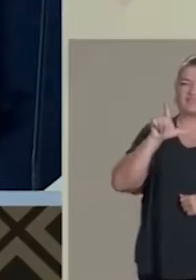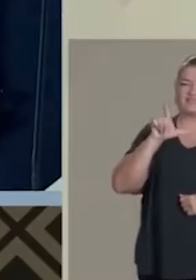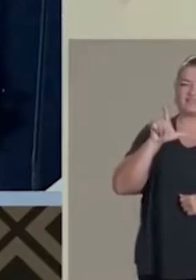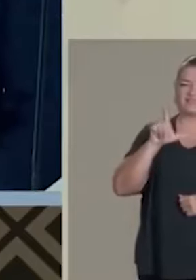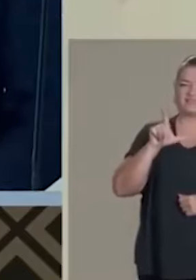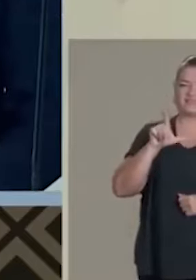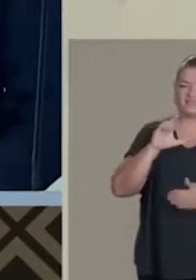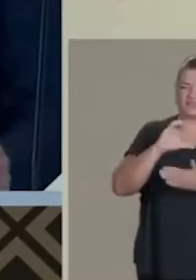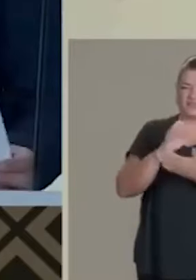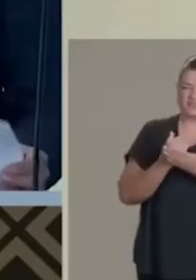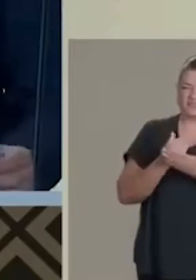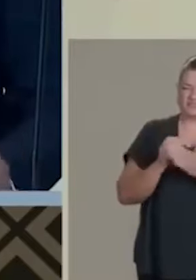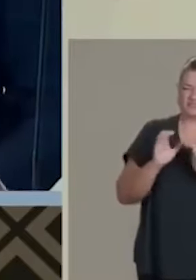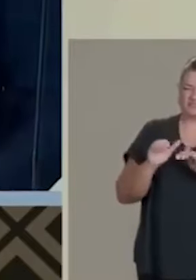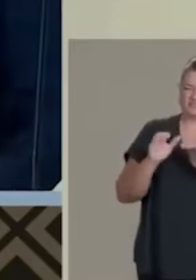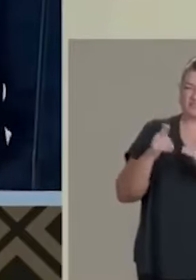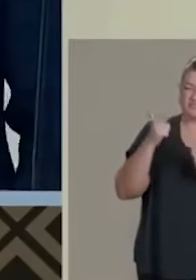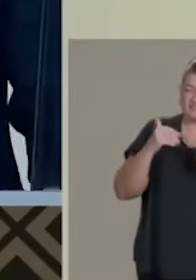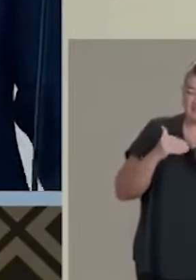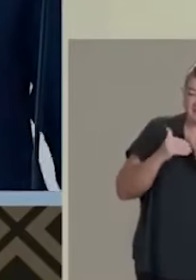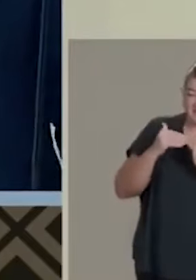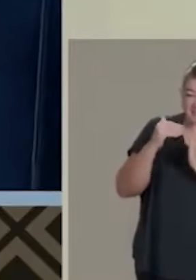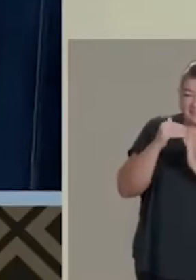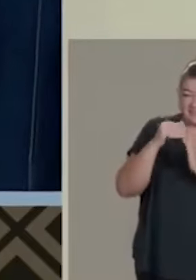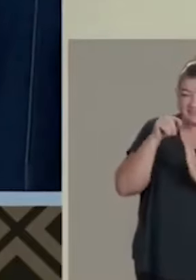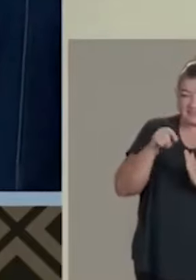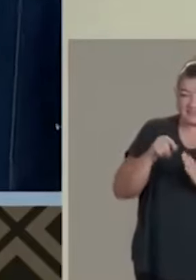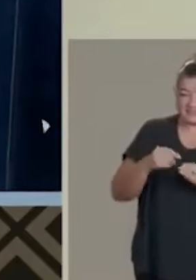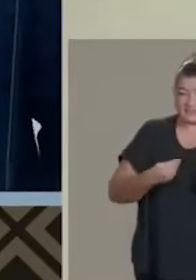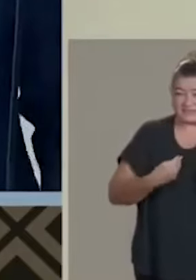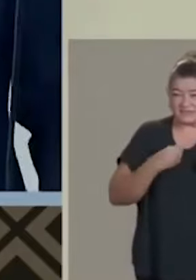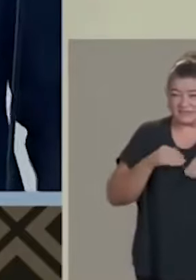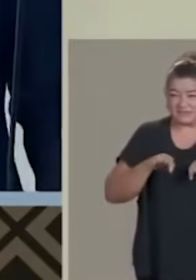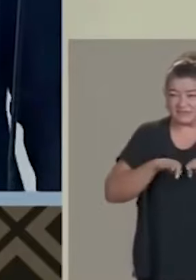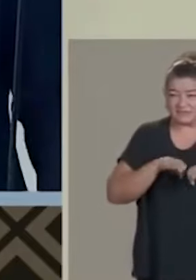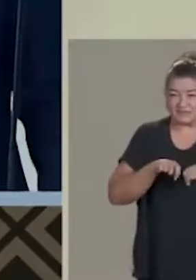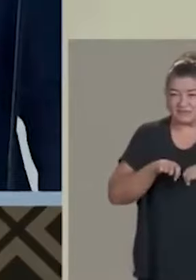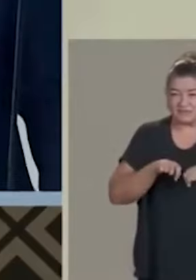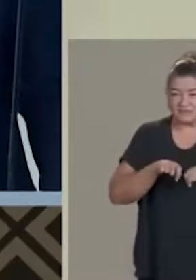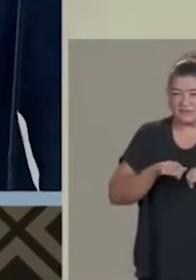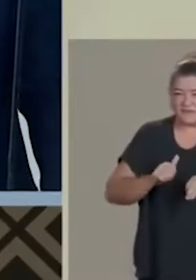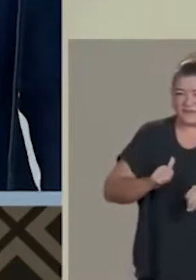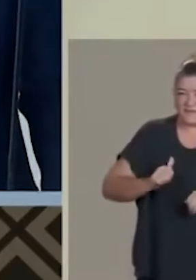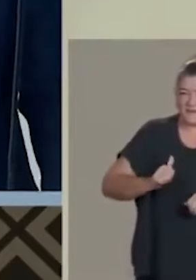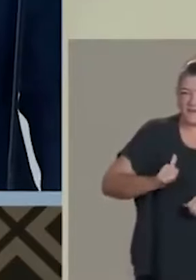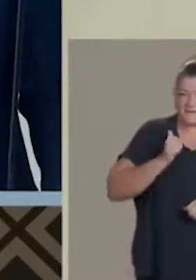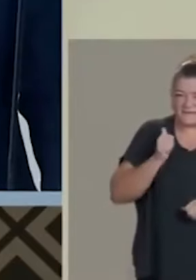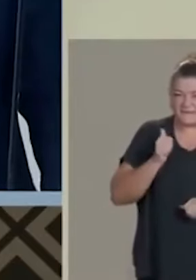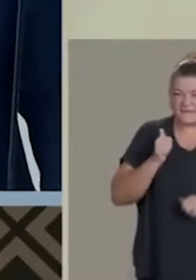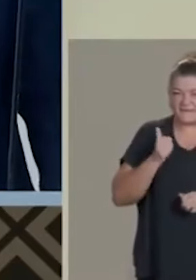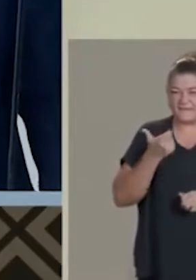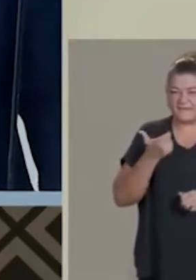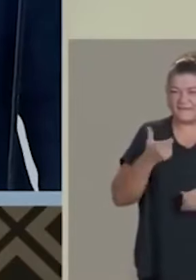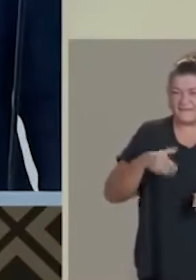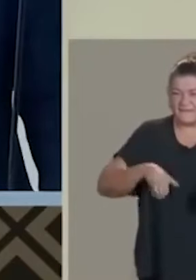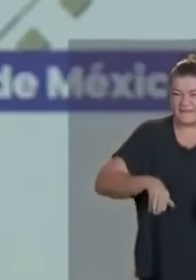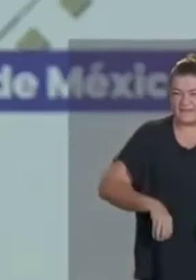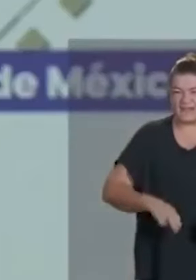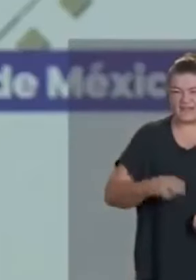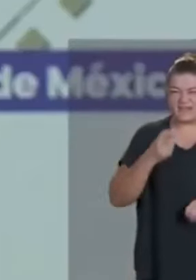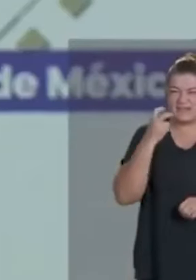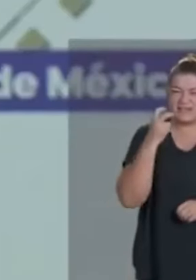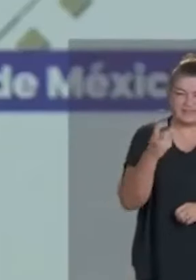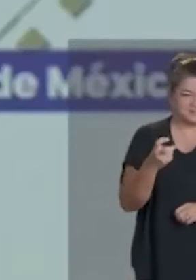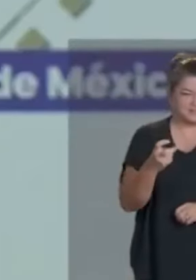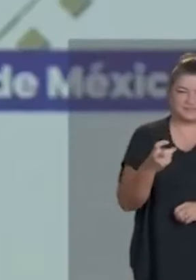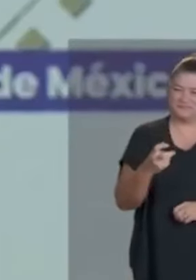que es servidora pública o funcionaria pública, se sirve del poder público. Eso es justamente lo que ya no quiere el